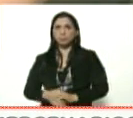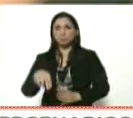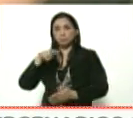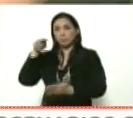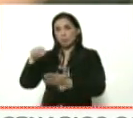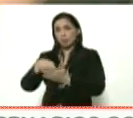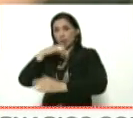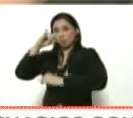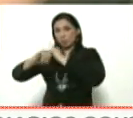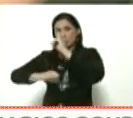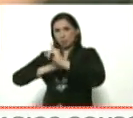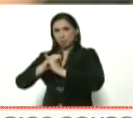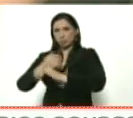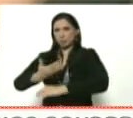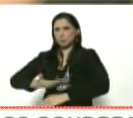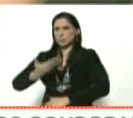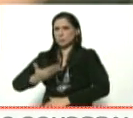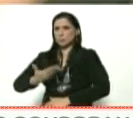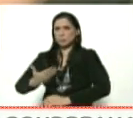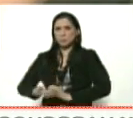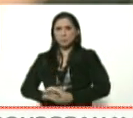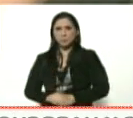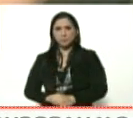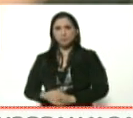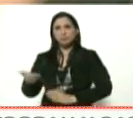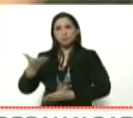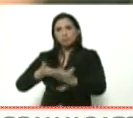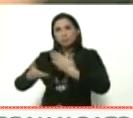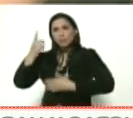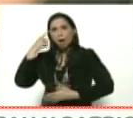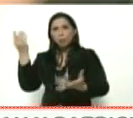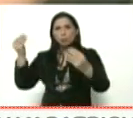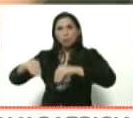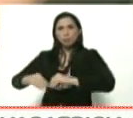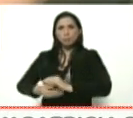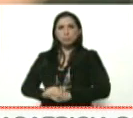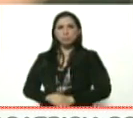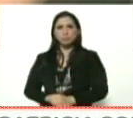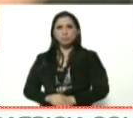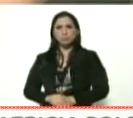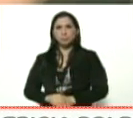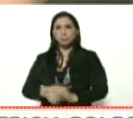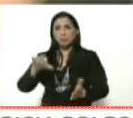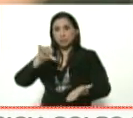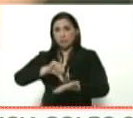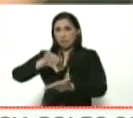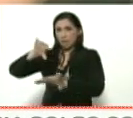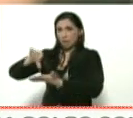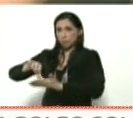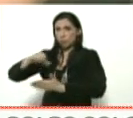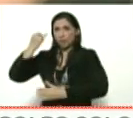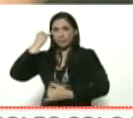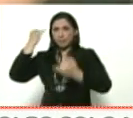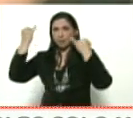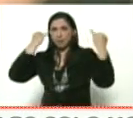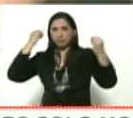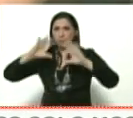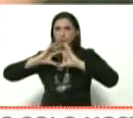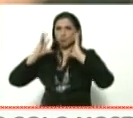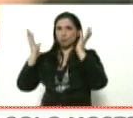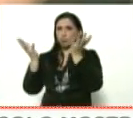nacional e internacional muy importante. La cooperación de los centros de inteligencia mundial,